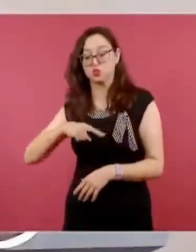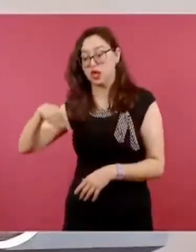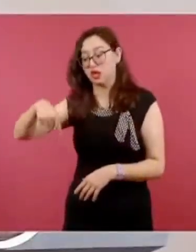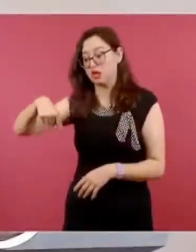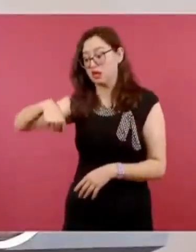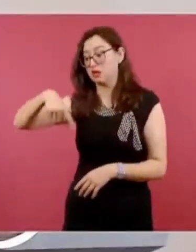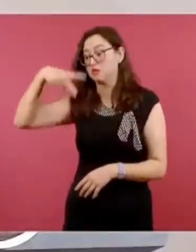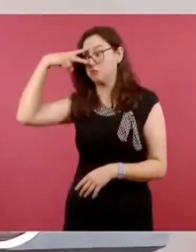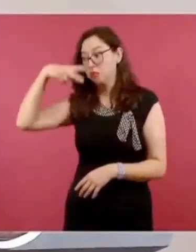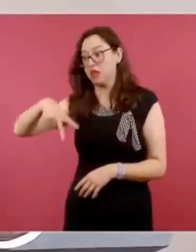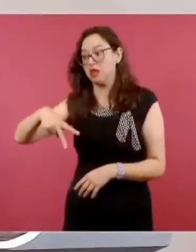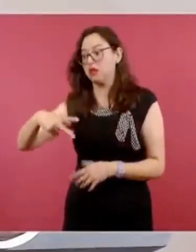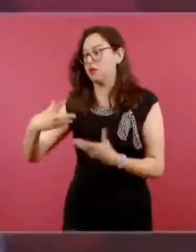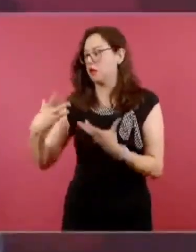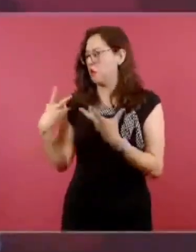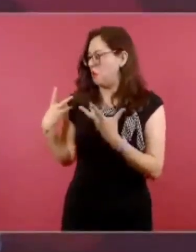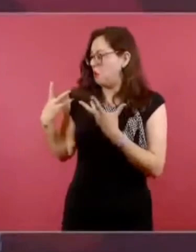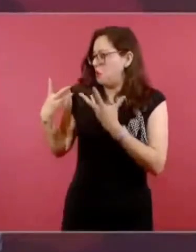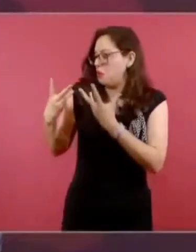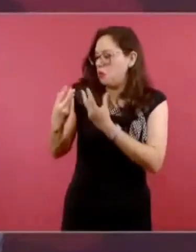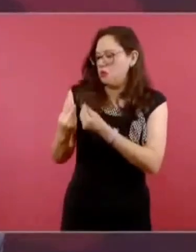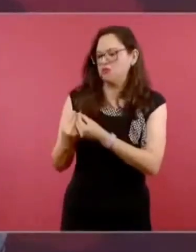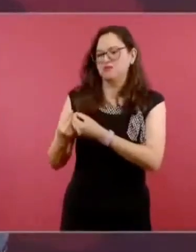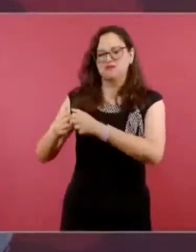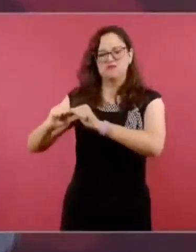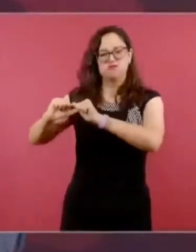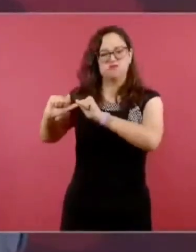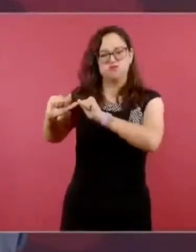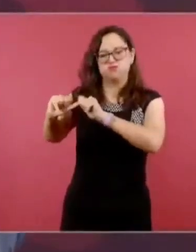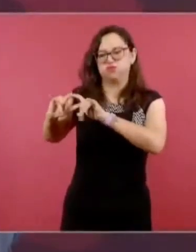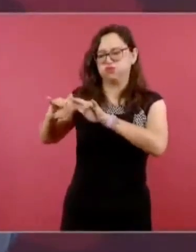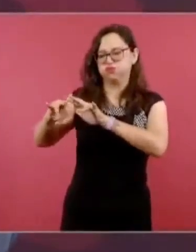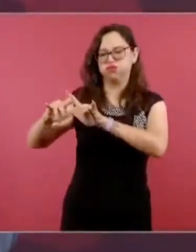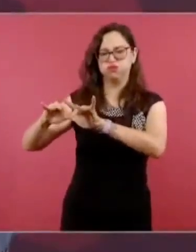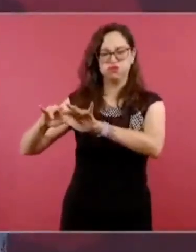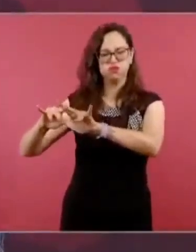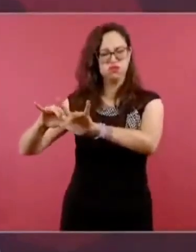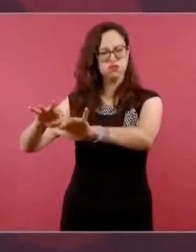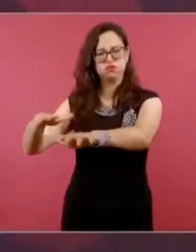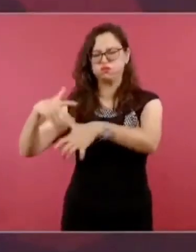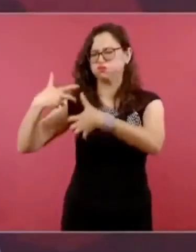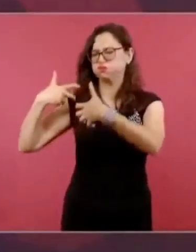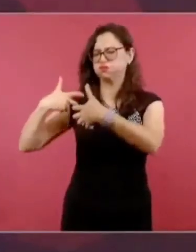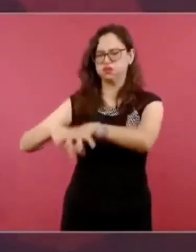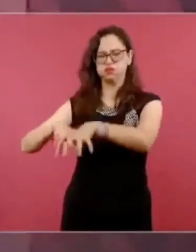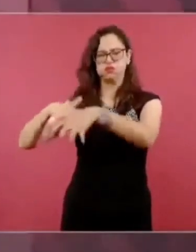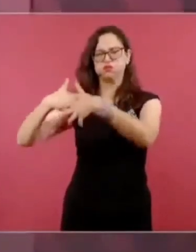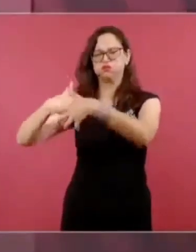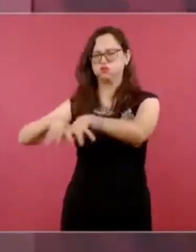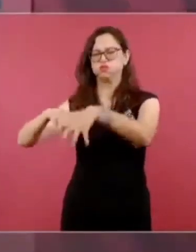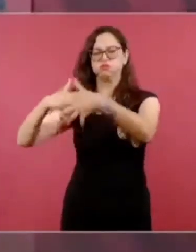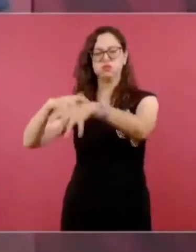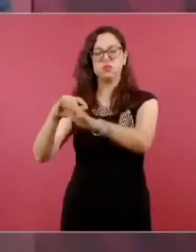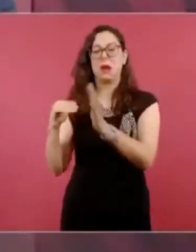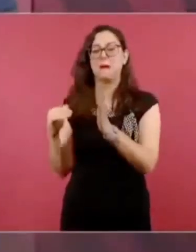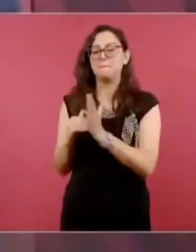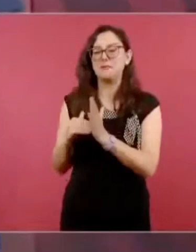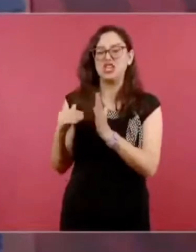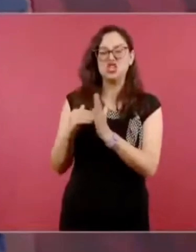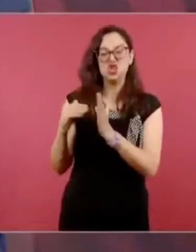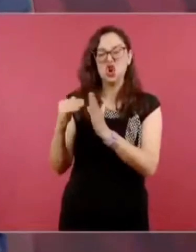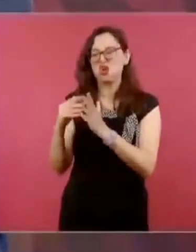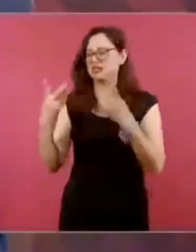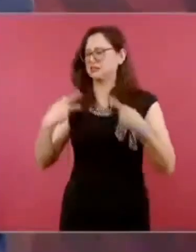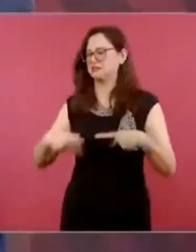movilizar a millones de mexicanos como no ha sucedido en ningún